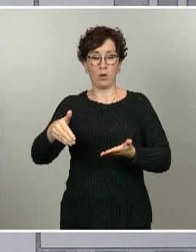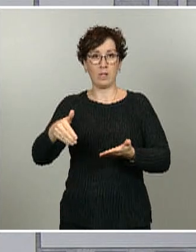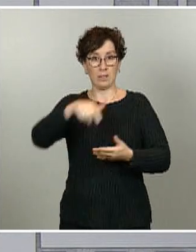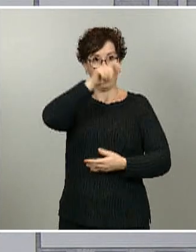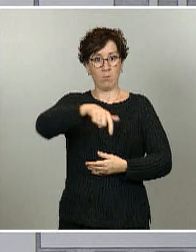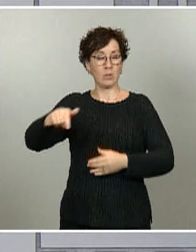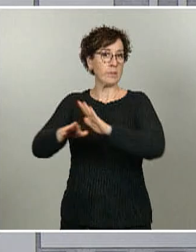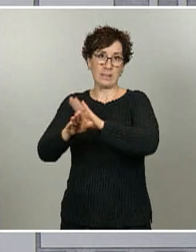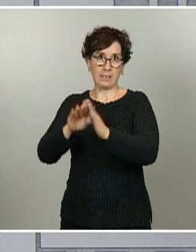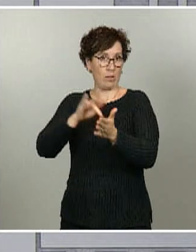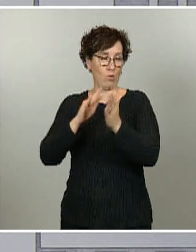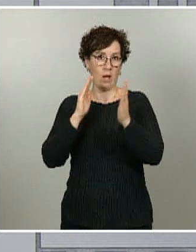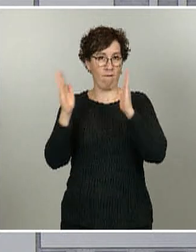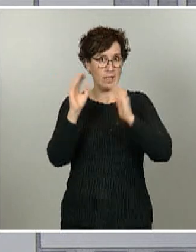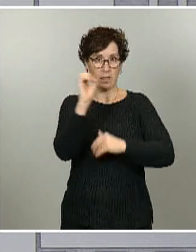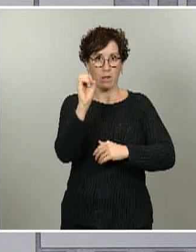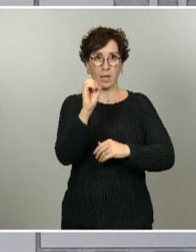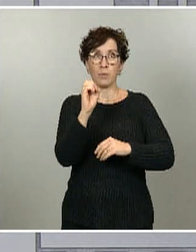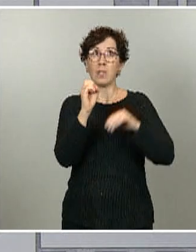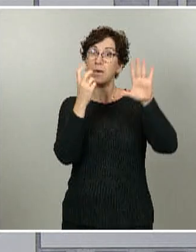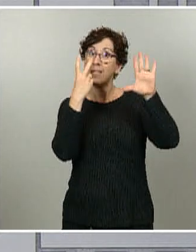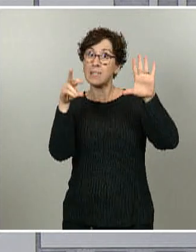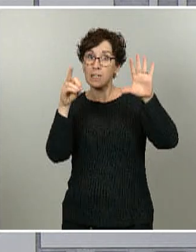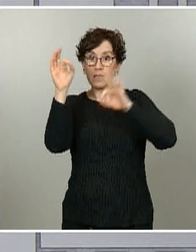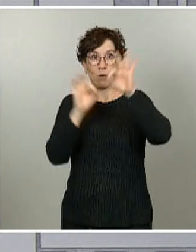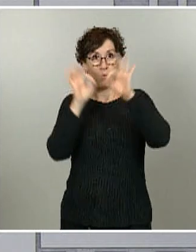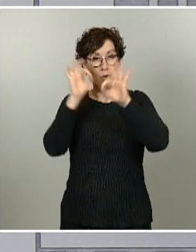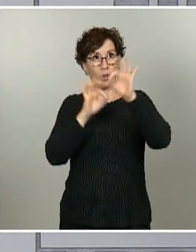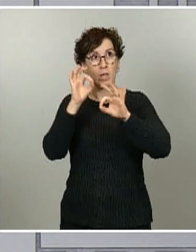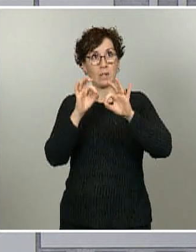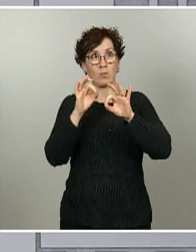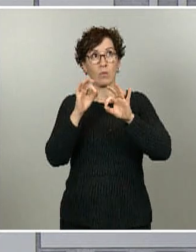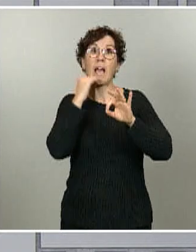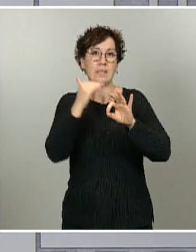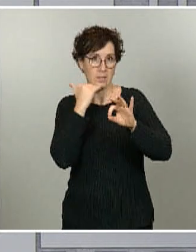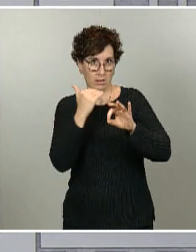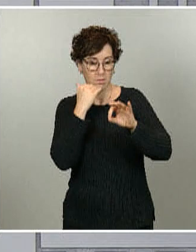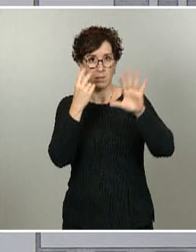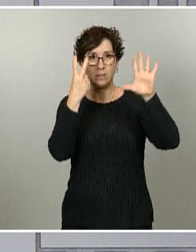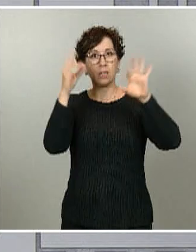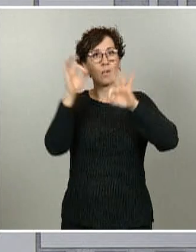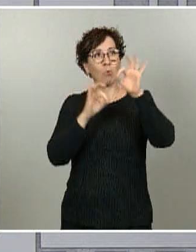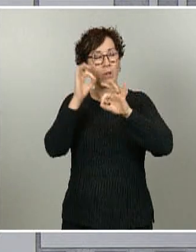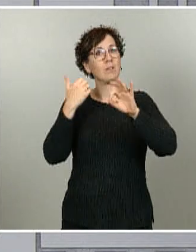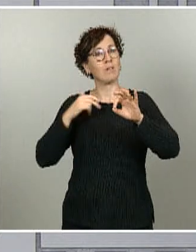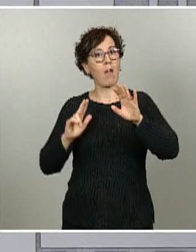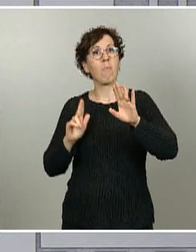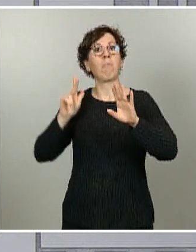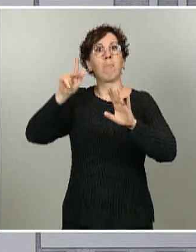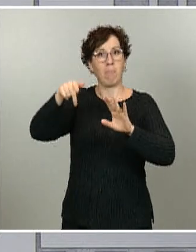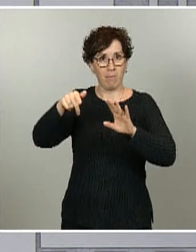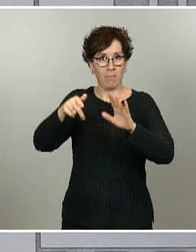fase 0. Un 70% de la población, casi un 70%, ha progresado ya y está en